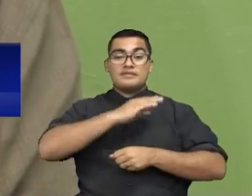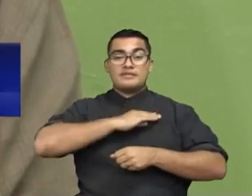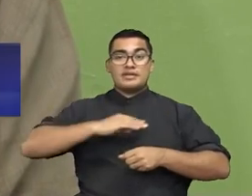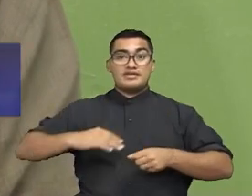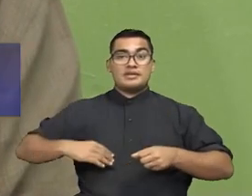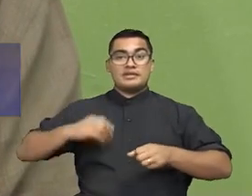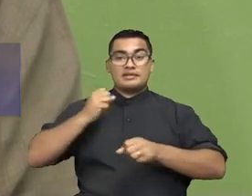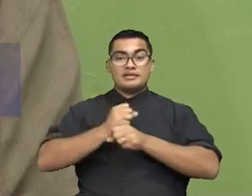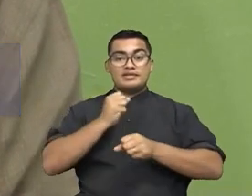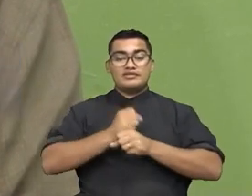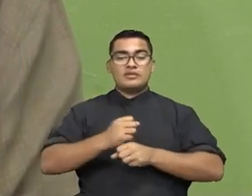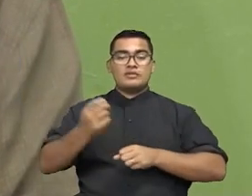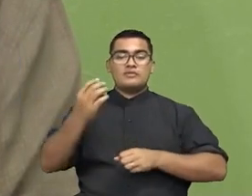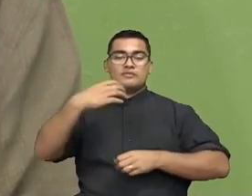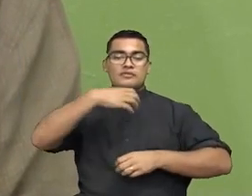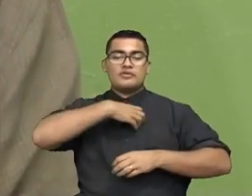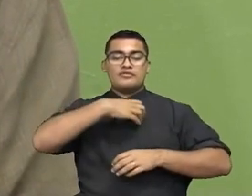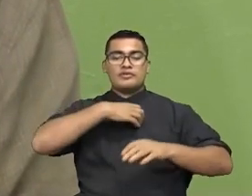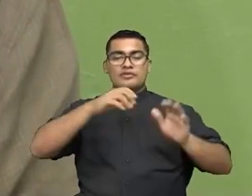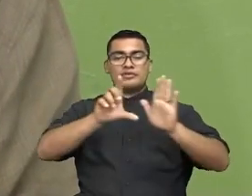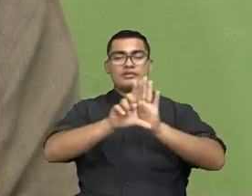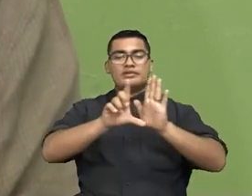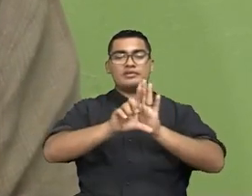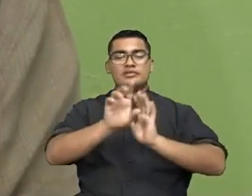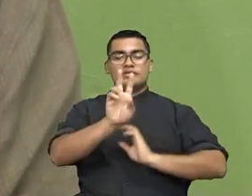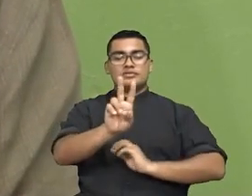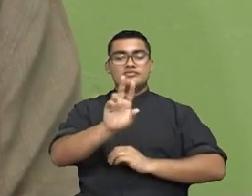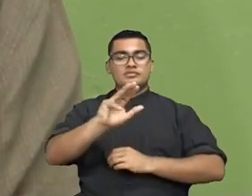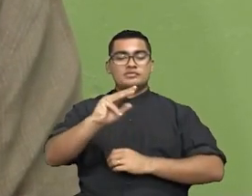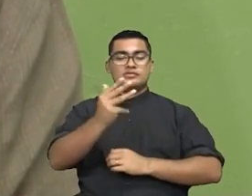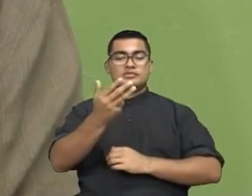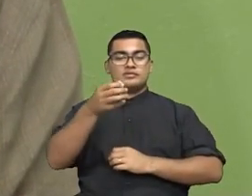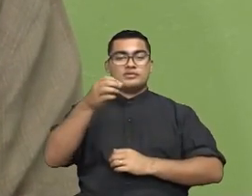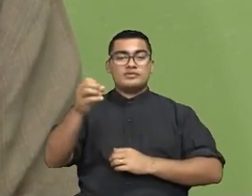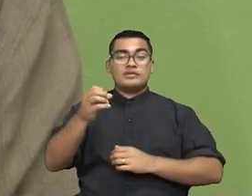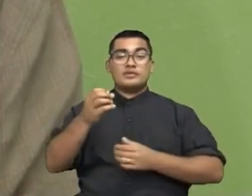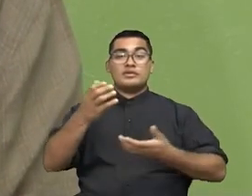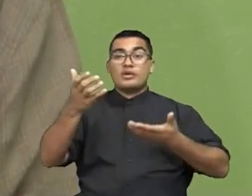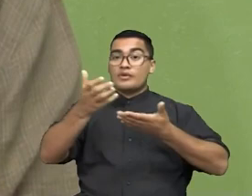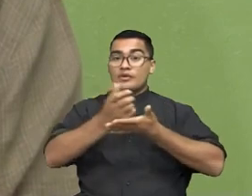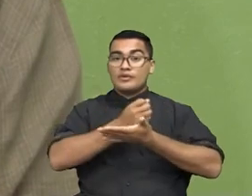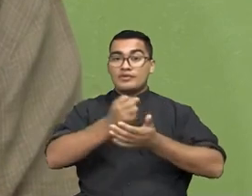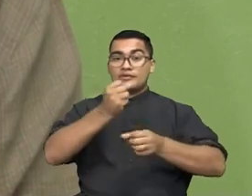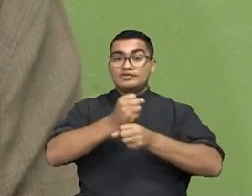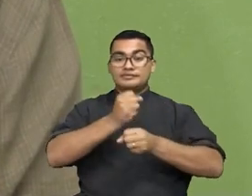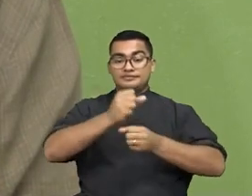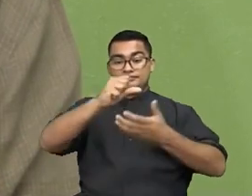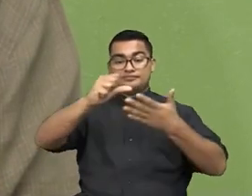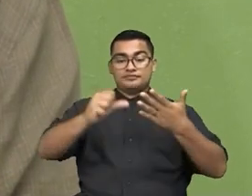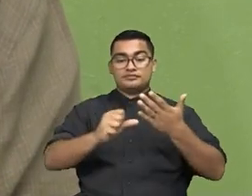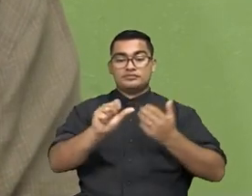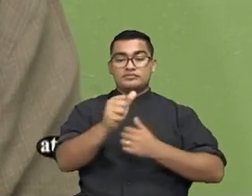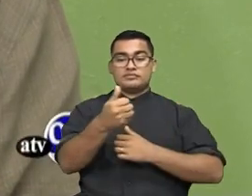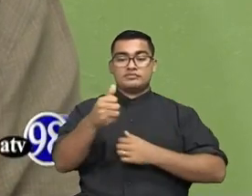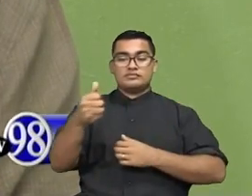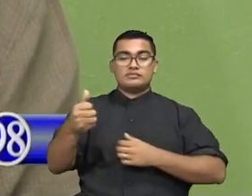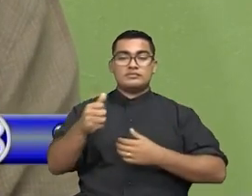las facultades que le confiere la ley número 290 y el Código del Trabajo en sus artículos 66